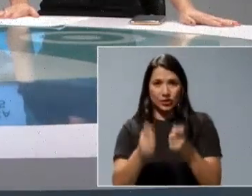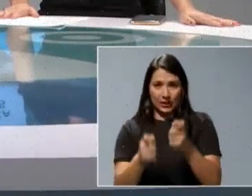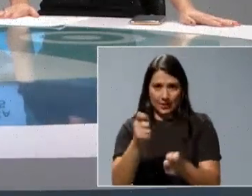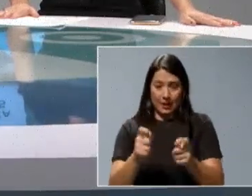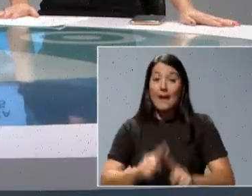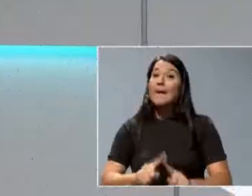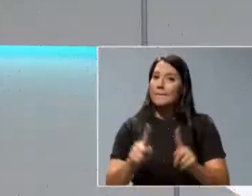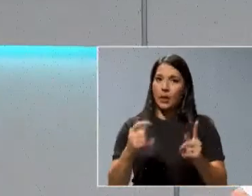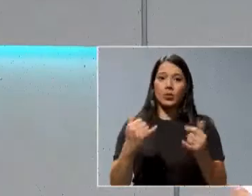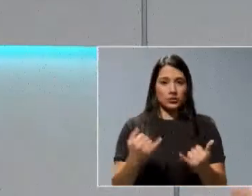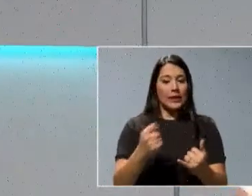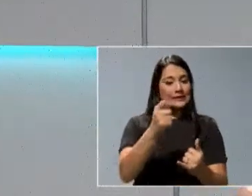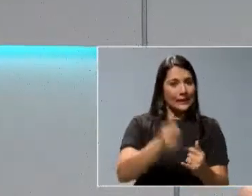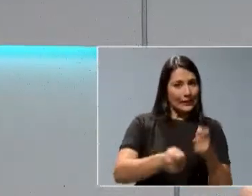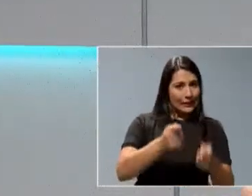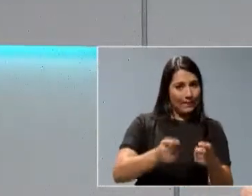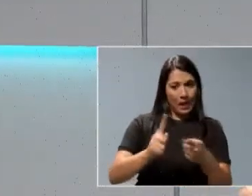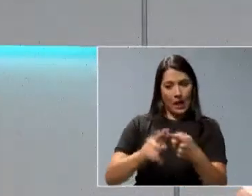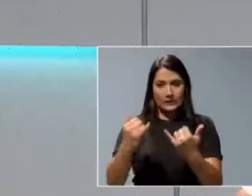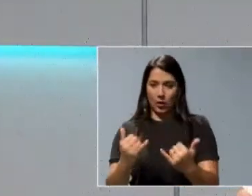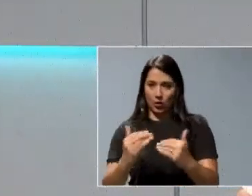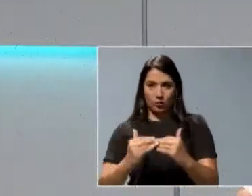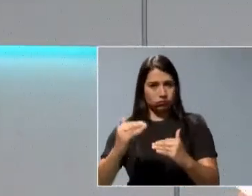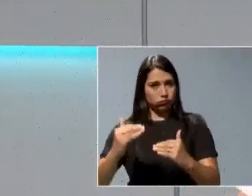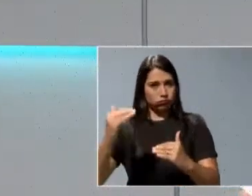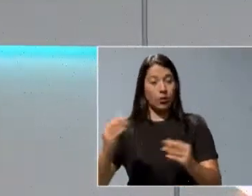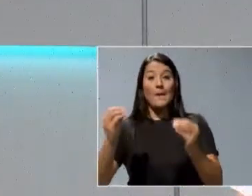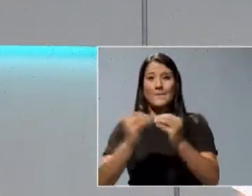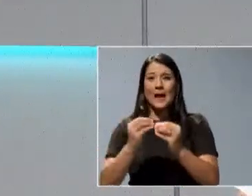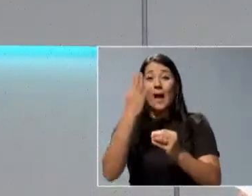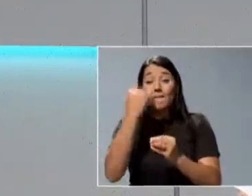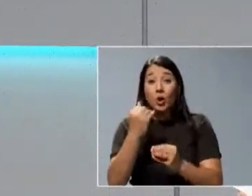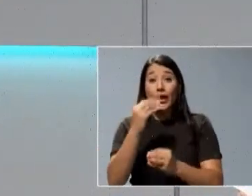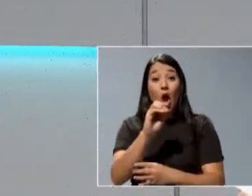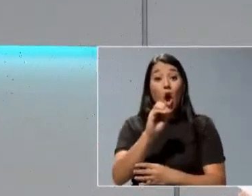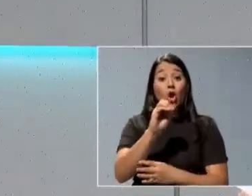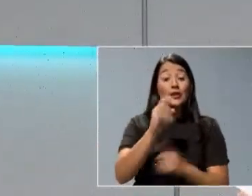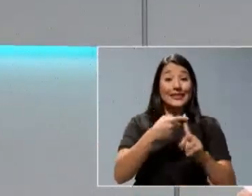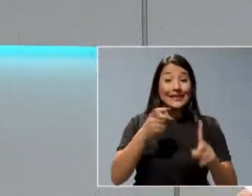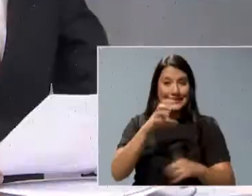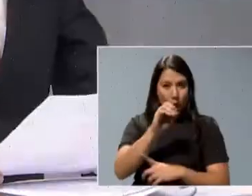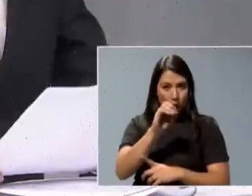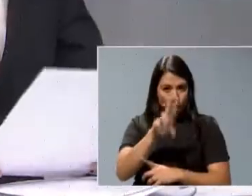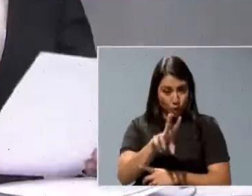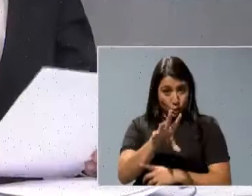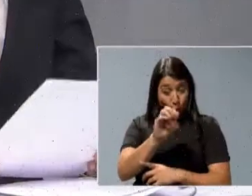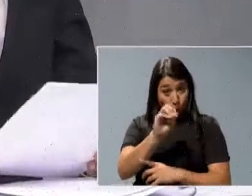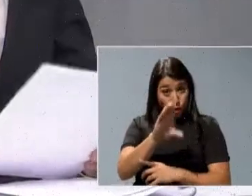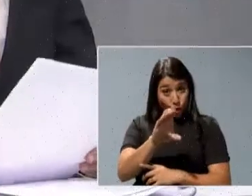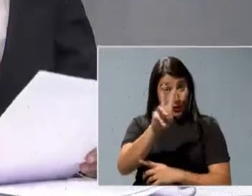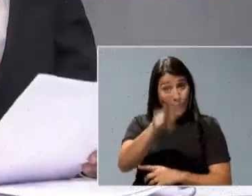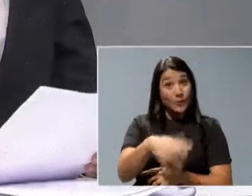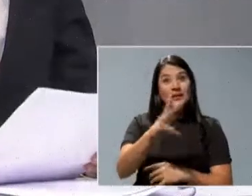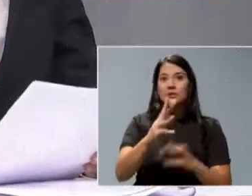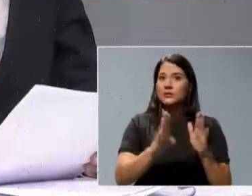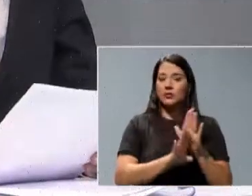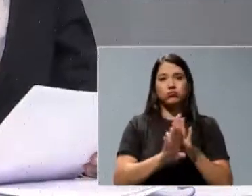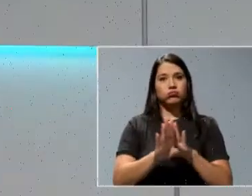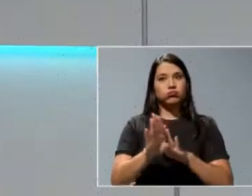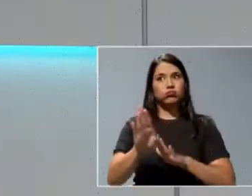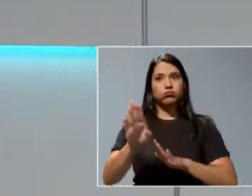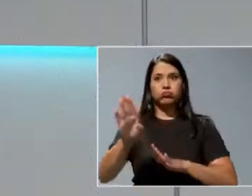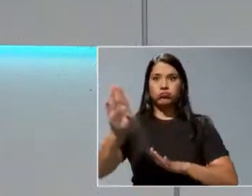han aumentado para la fecha, porque los casos a partir de octubre, noviembre del año 2016 ha sido de manera exponencial como se han venido dando los casos y también la